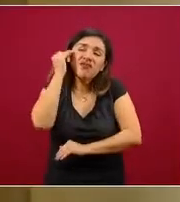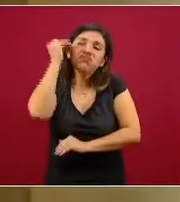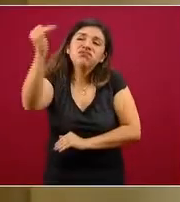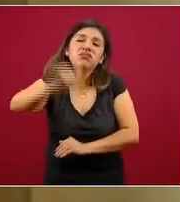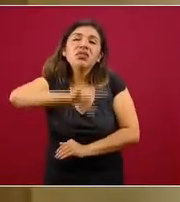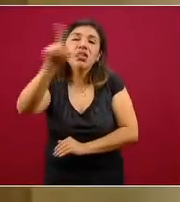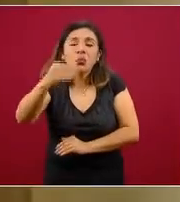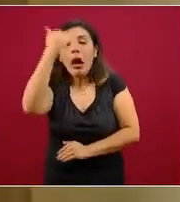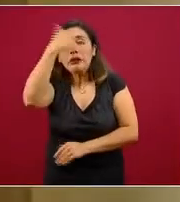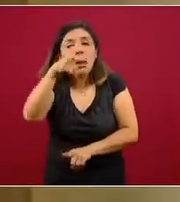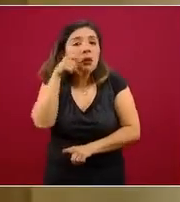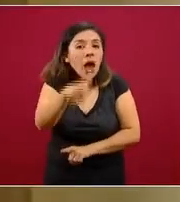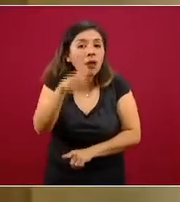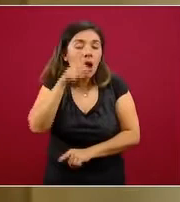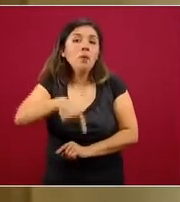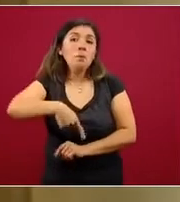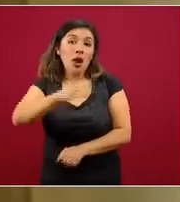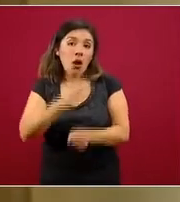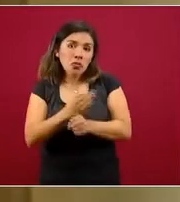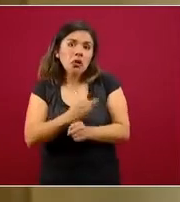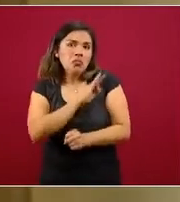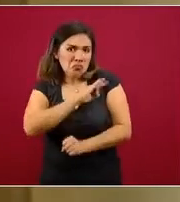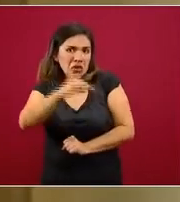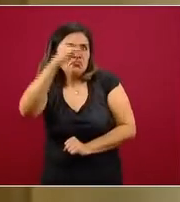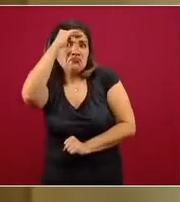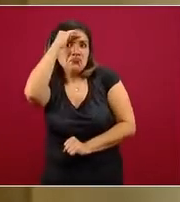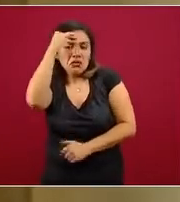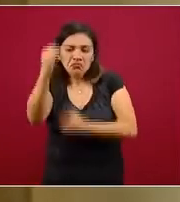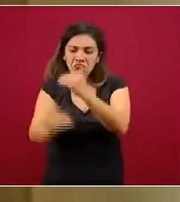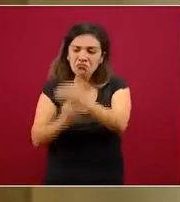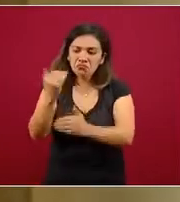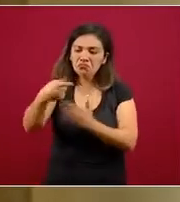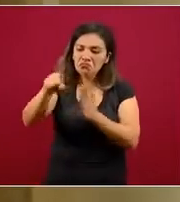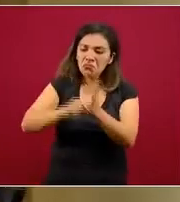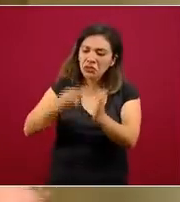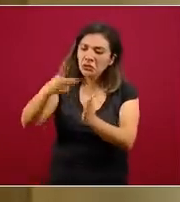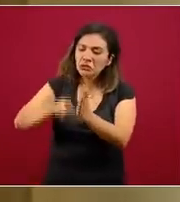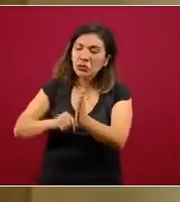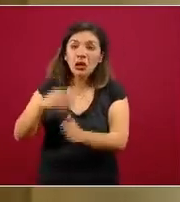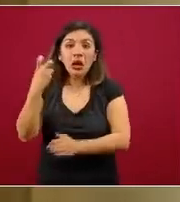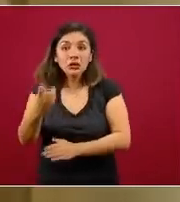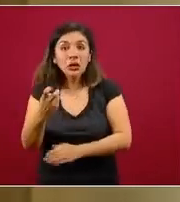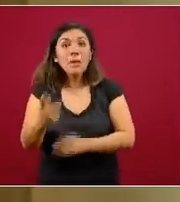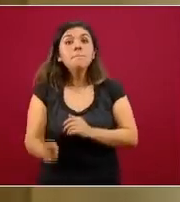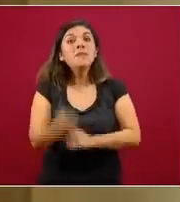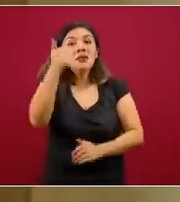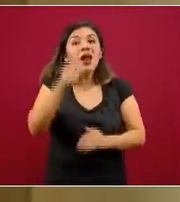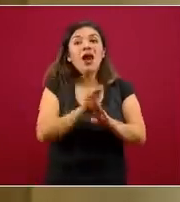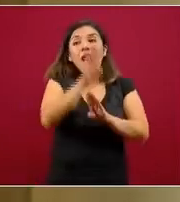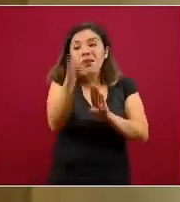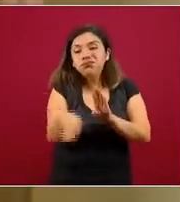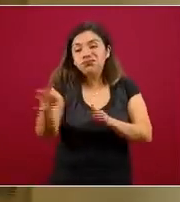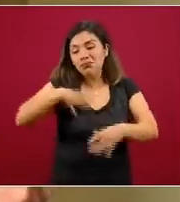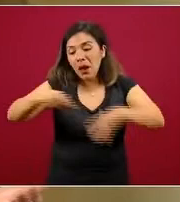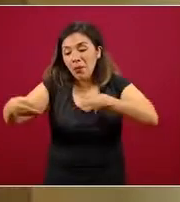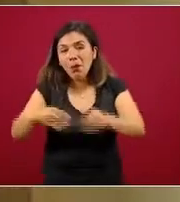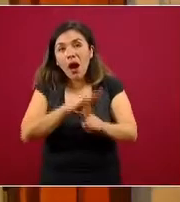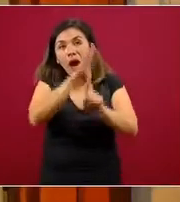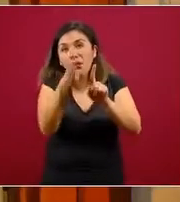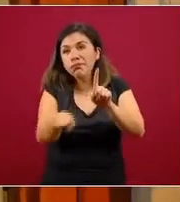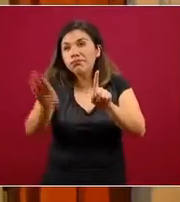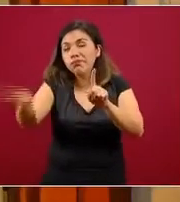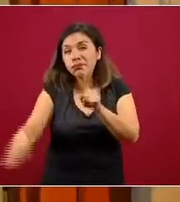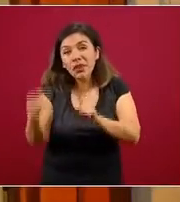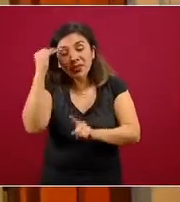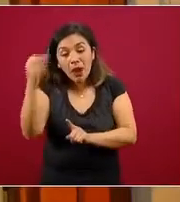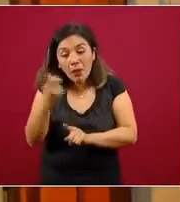más adelante, pero al menos podemos pensar que en los siguientes meses y mientras termine las primeras curvas epidémicas, las primeras